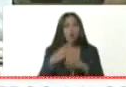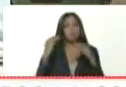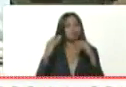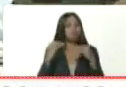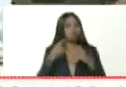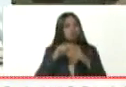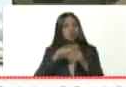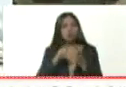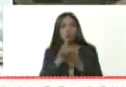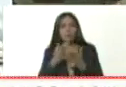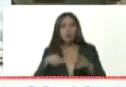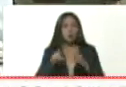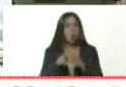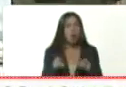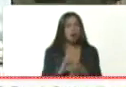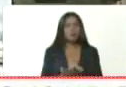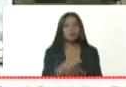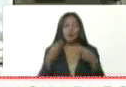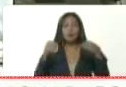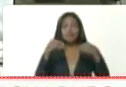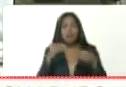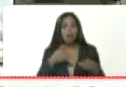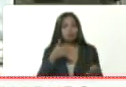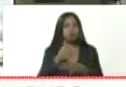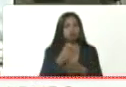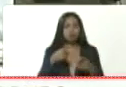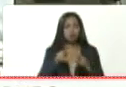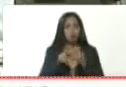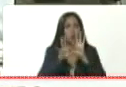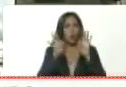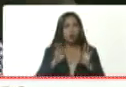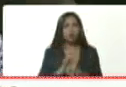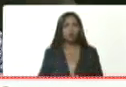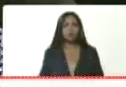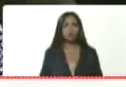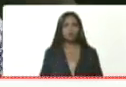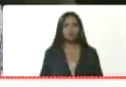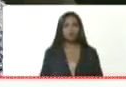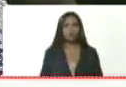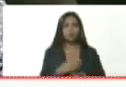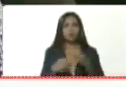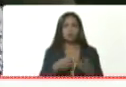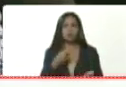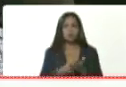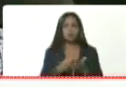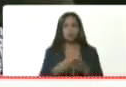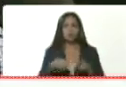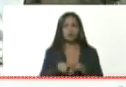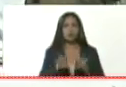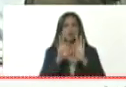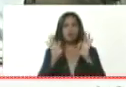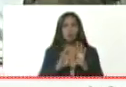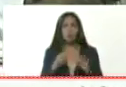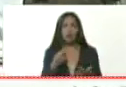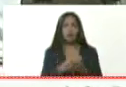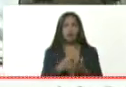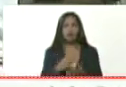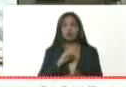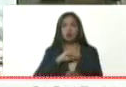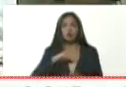y todos los materiales de todo lo material y hacer la inversión que sea necesaria